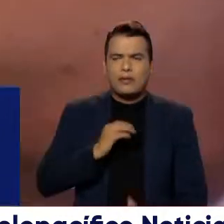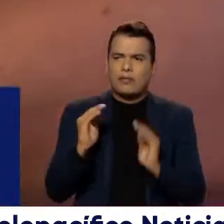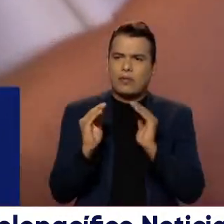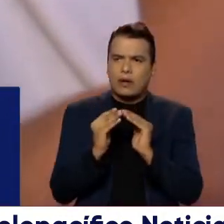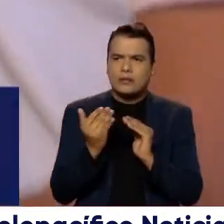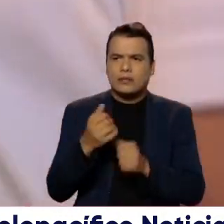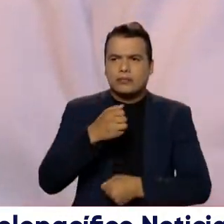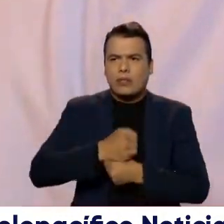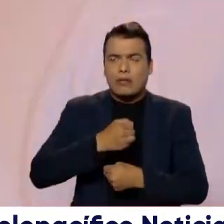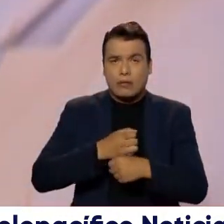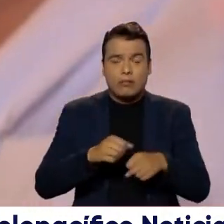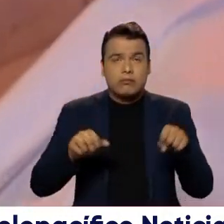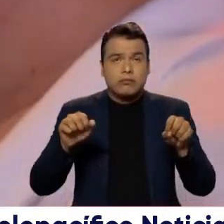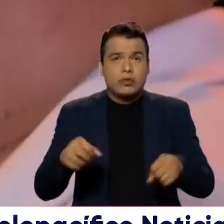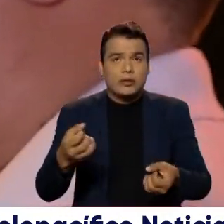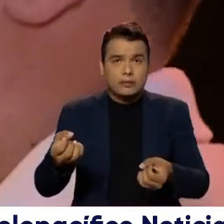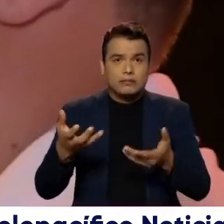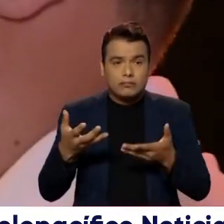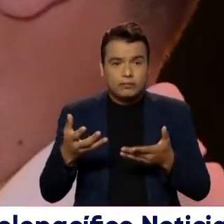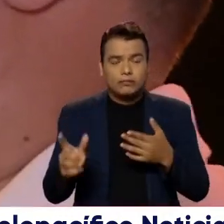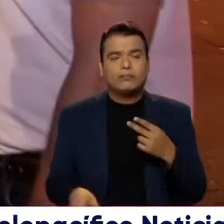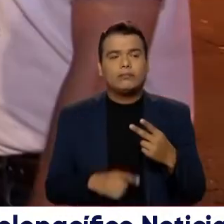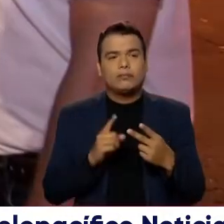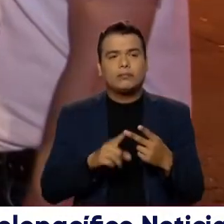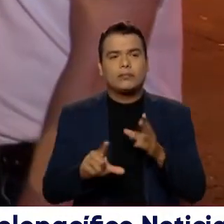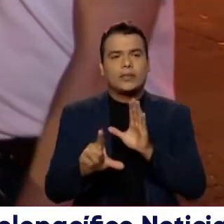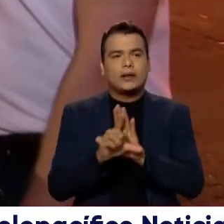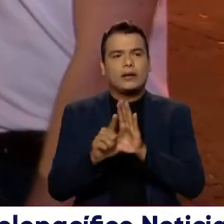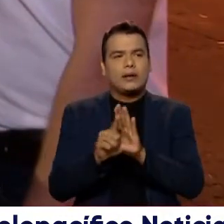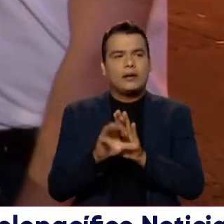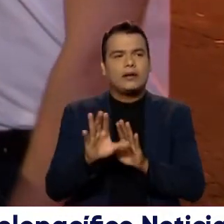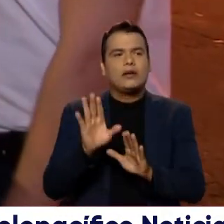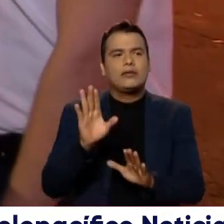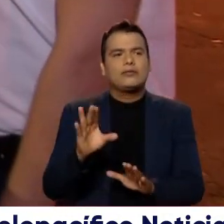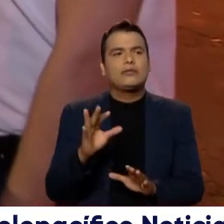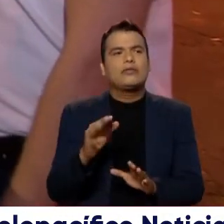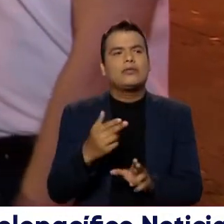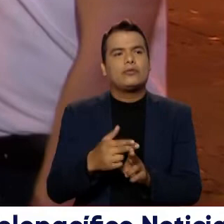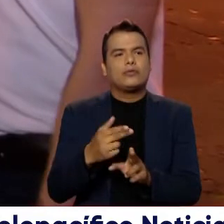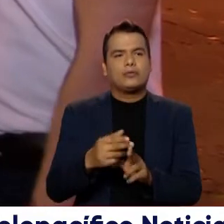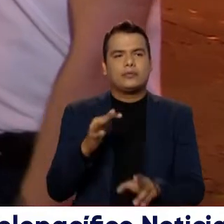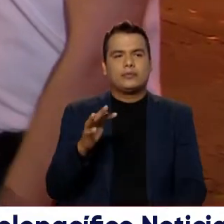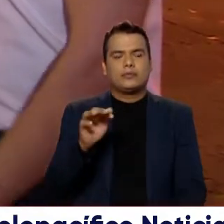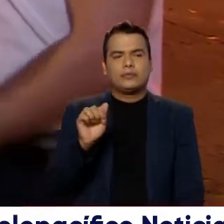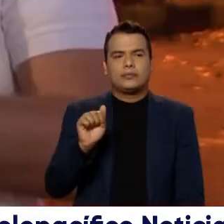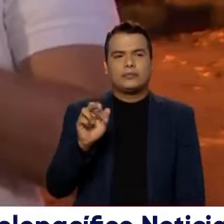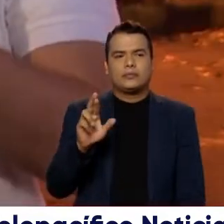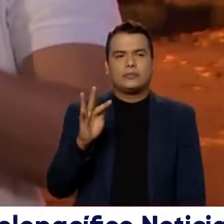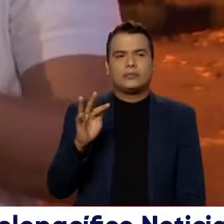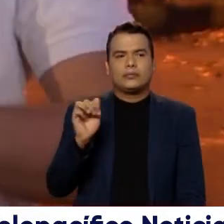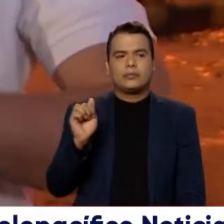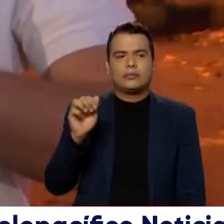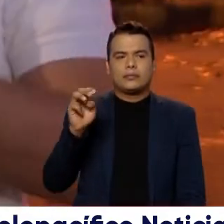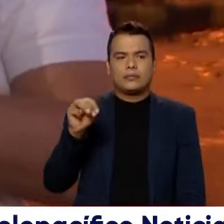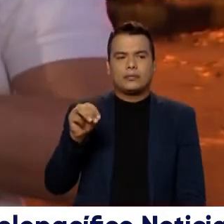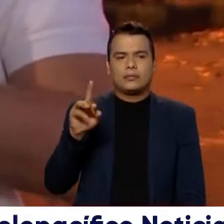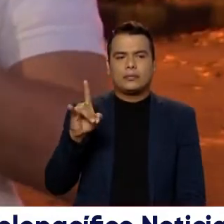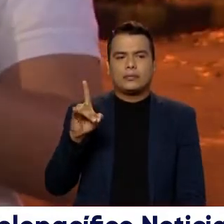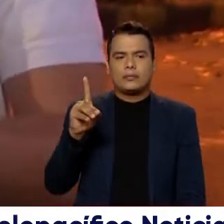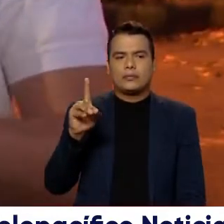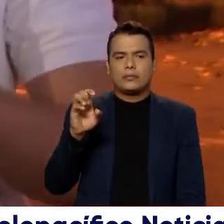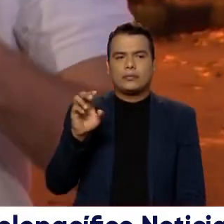casa. Y la segunda es la ley de la tartamudez, que abarque estos apoyos a